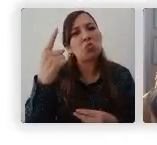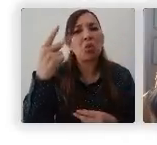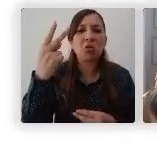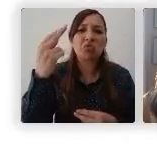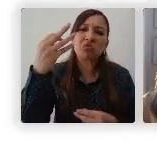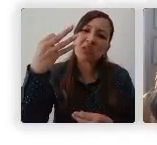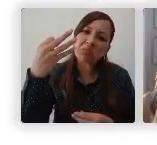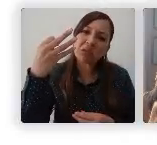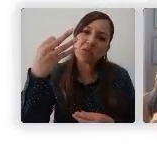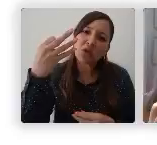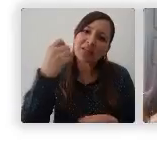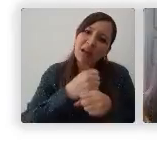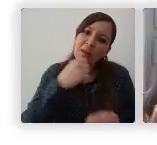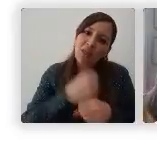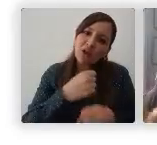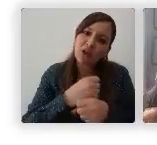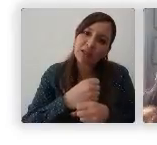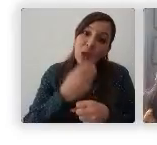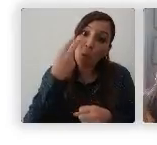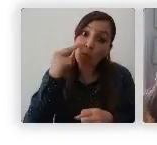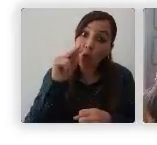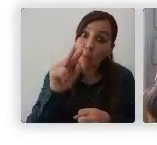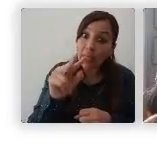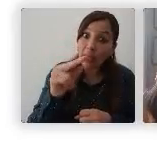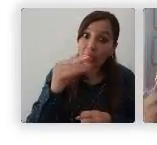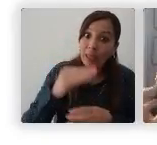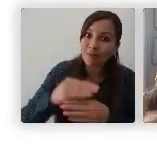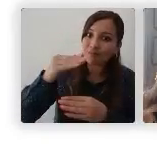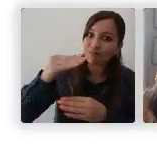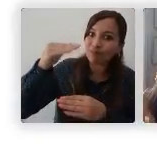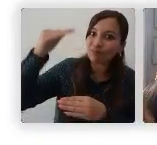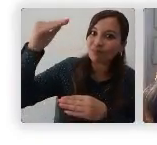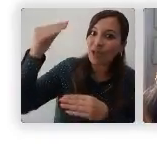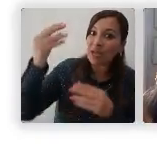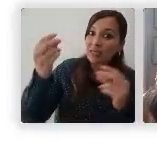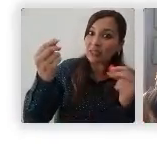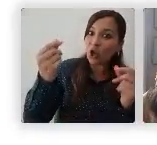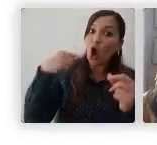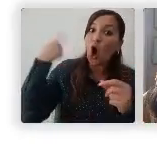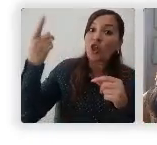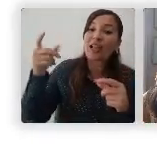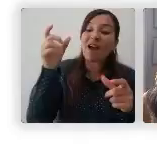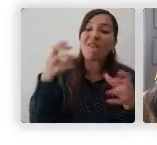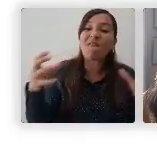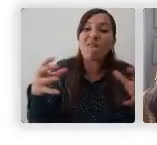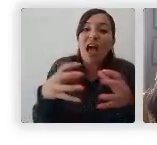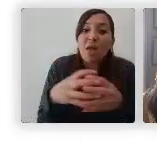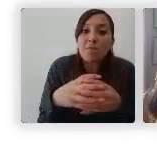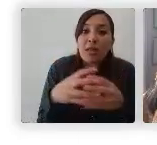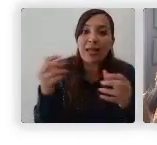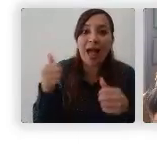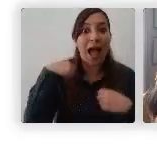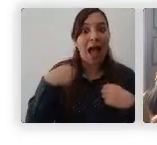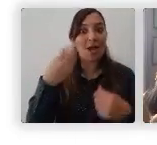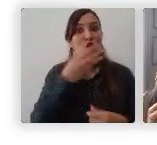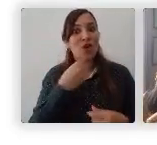comunidad y poco a poco cuando se van viendo estas iniciativas se dan uniendo otras familias dentro de la comunidad entonces es